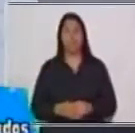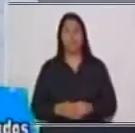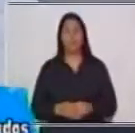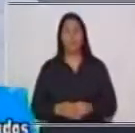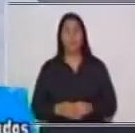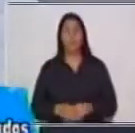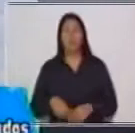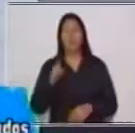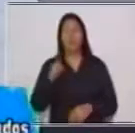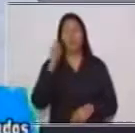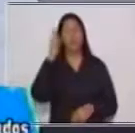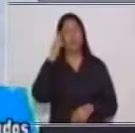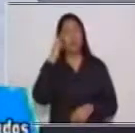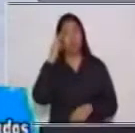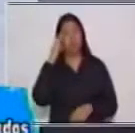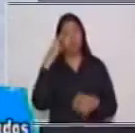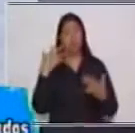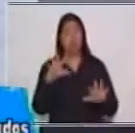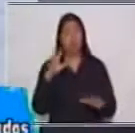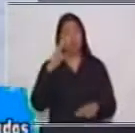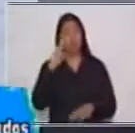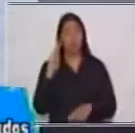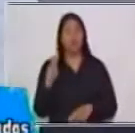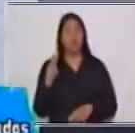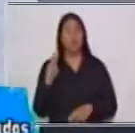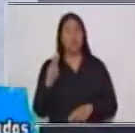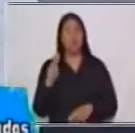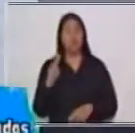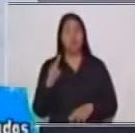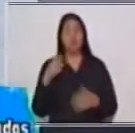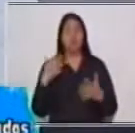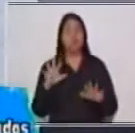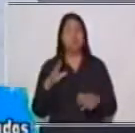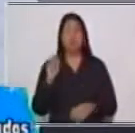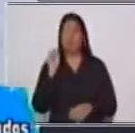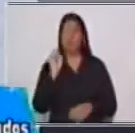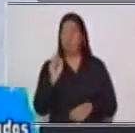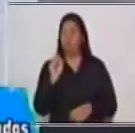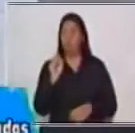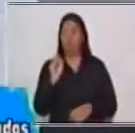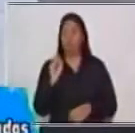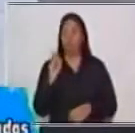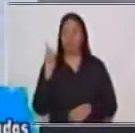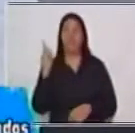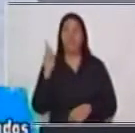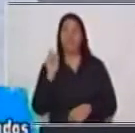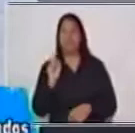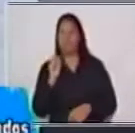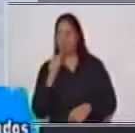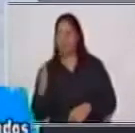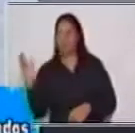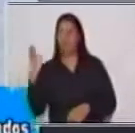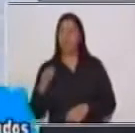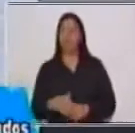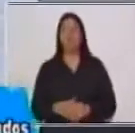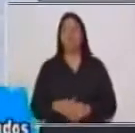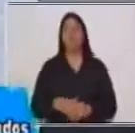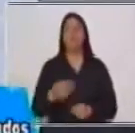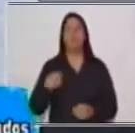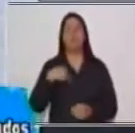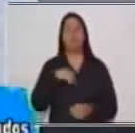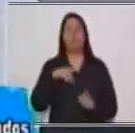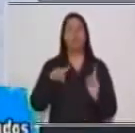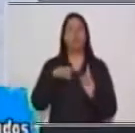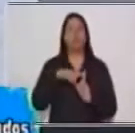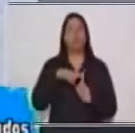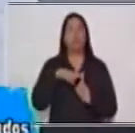Acuérdense que acá ya hemos trabajado punto decimal, entonces sabemos cómo hacer esta suma. Sumamos. Y